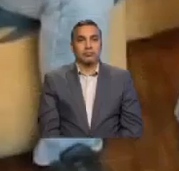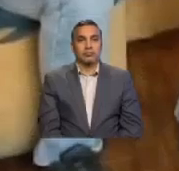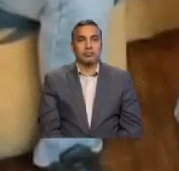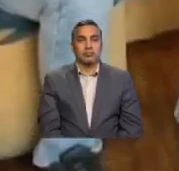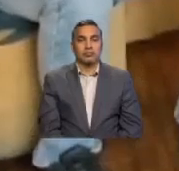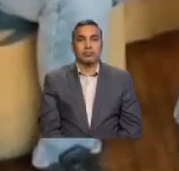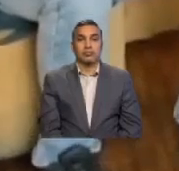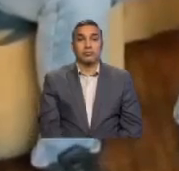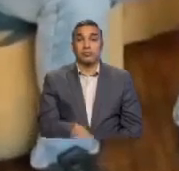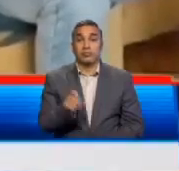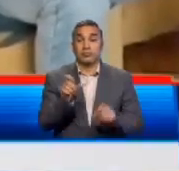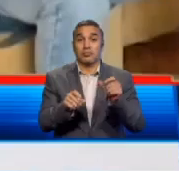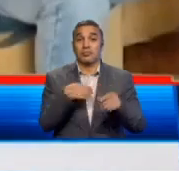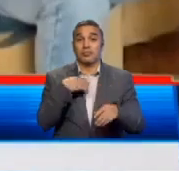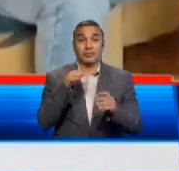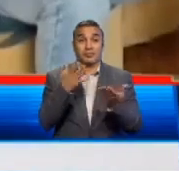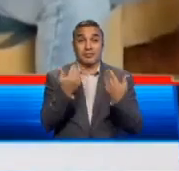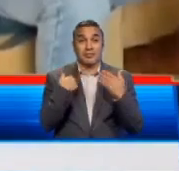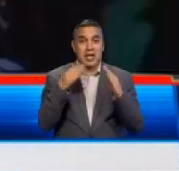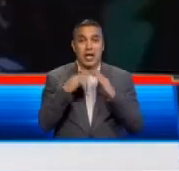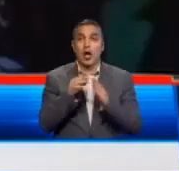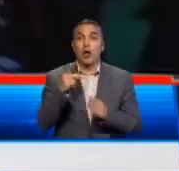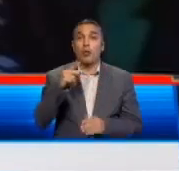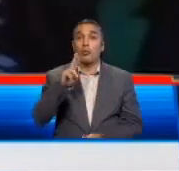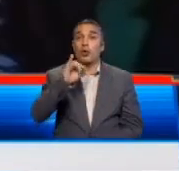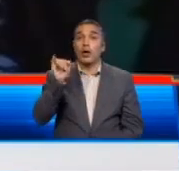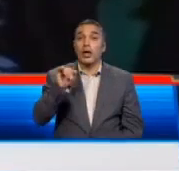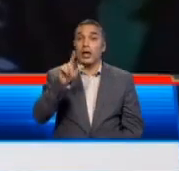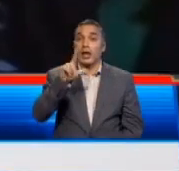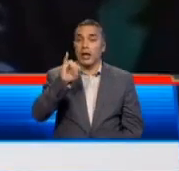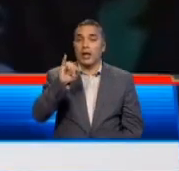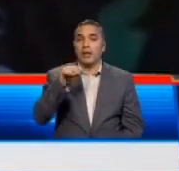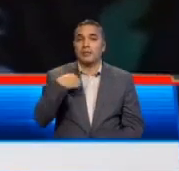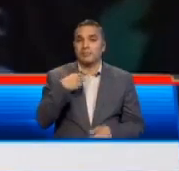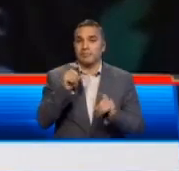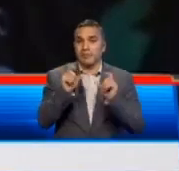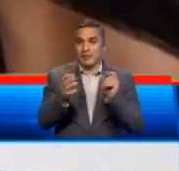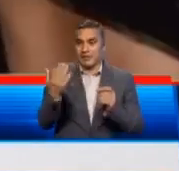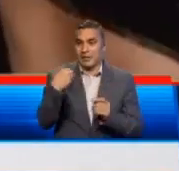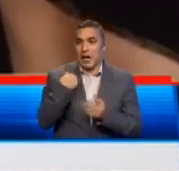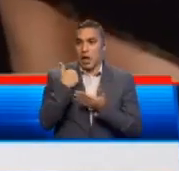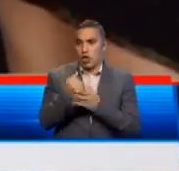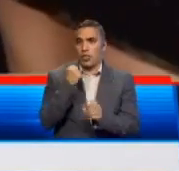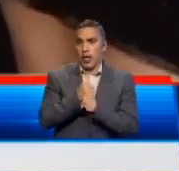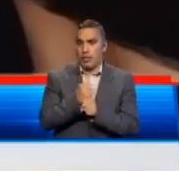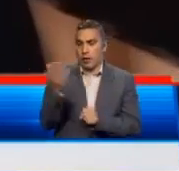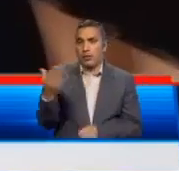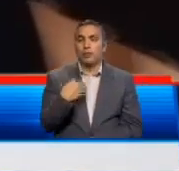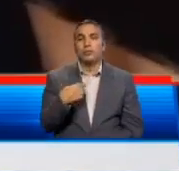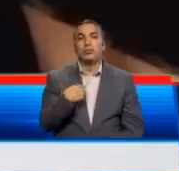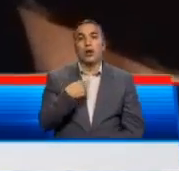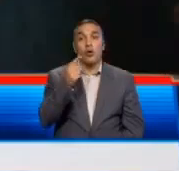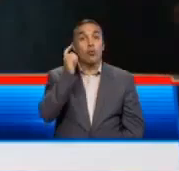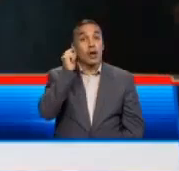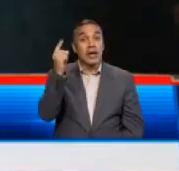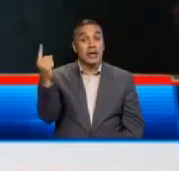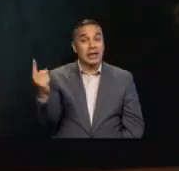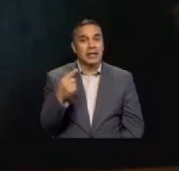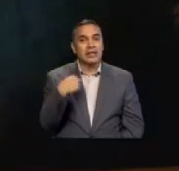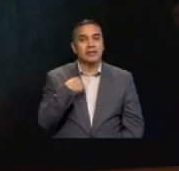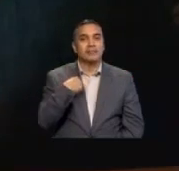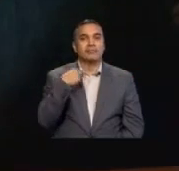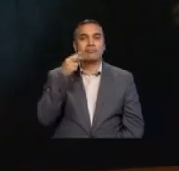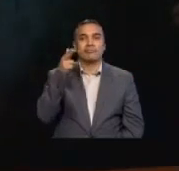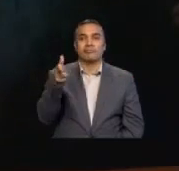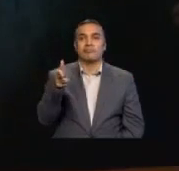El detenido citaba a las mujeres en su casa ubicada en Pujilí. Allí, al parecer, las amenazaba y forzaba para que accedan a sus peticiones. Dice que va